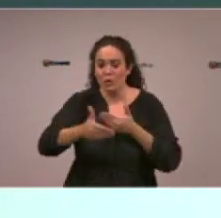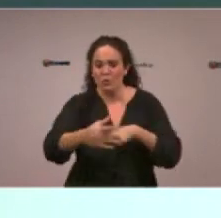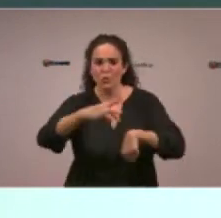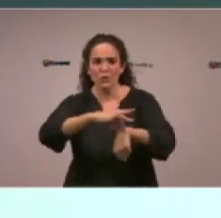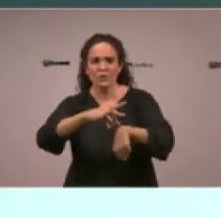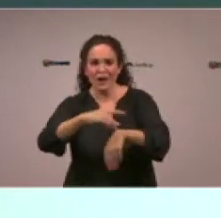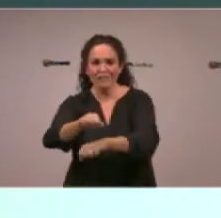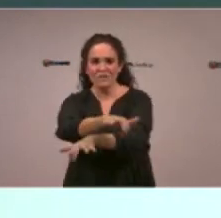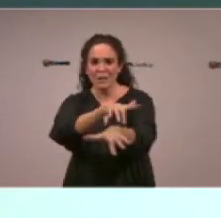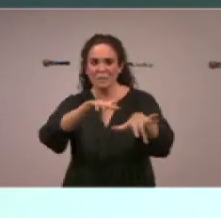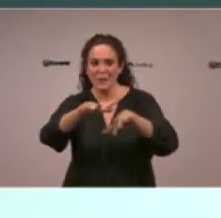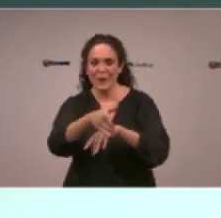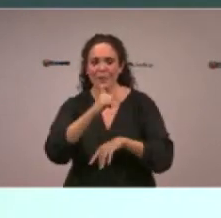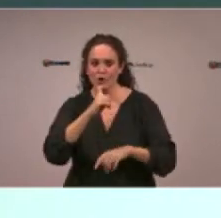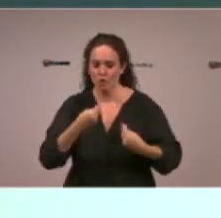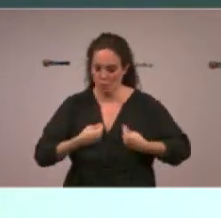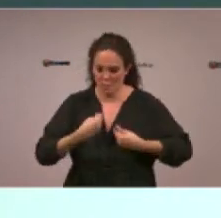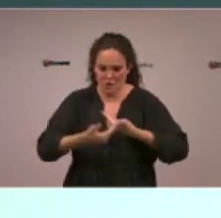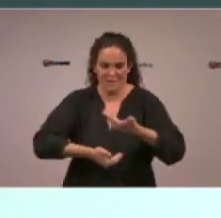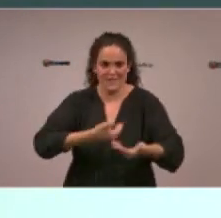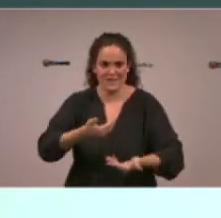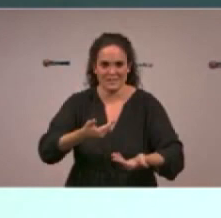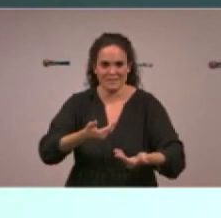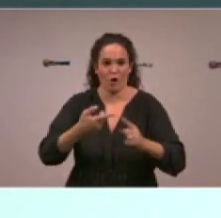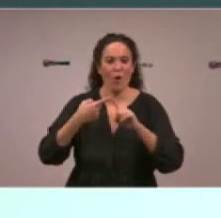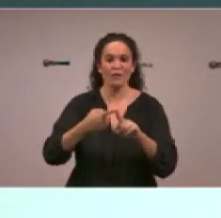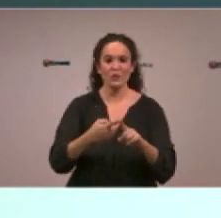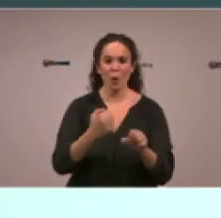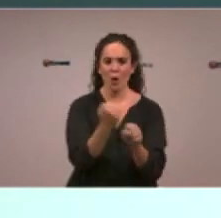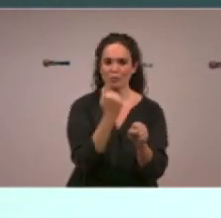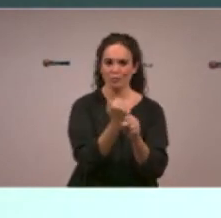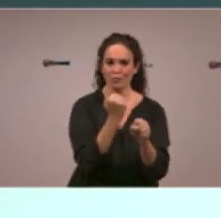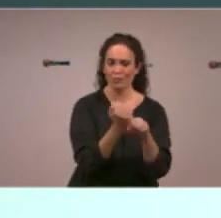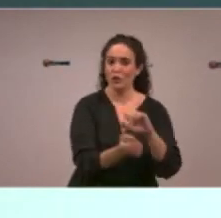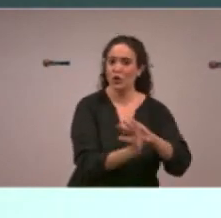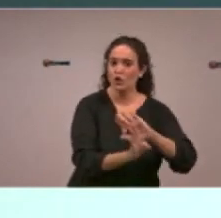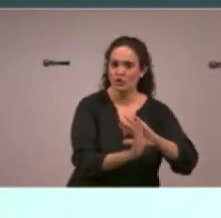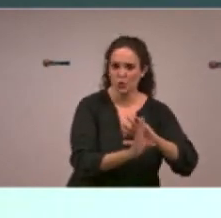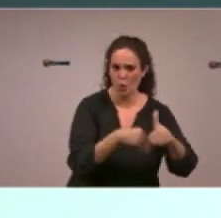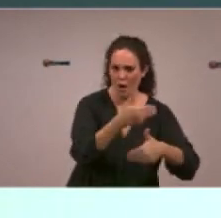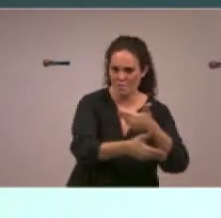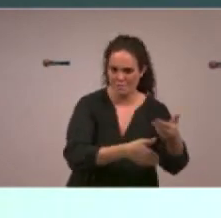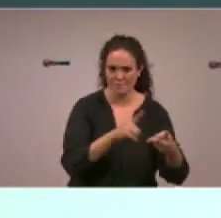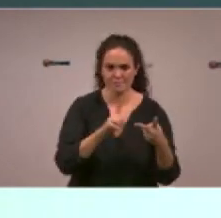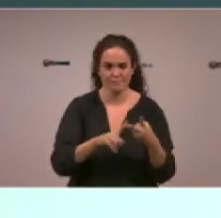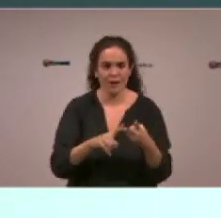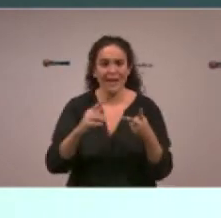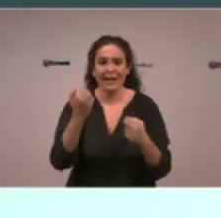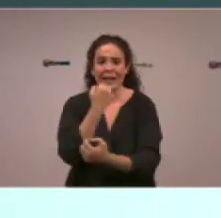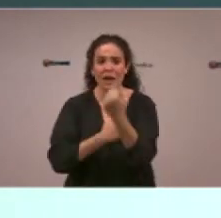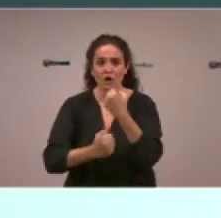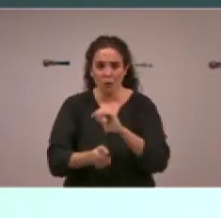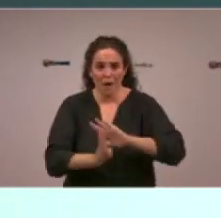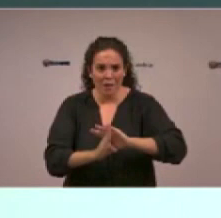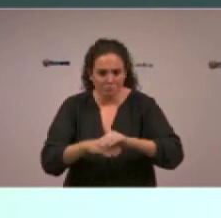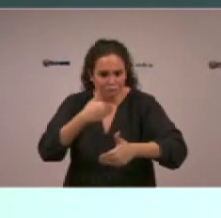una vida que no impida nuestra actividad laboral, que no impida la actividad productiva de nuestra economía, que